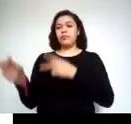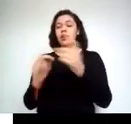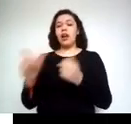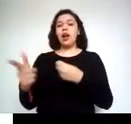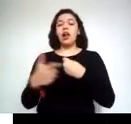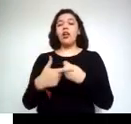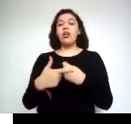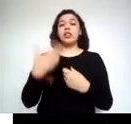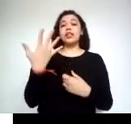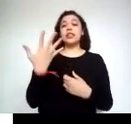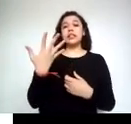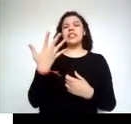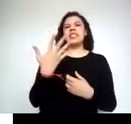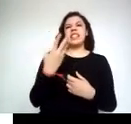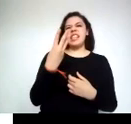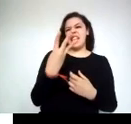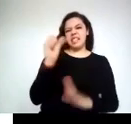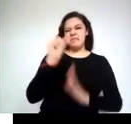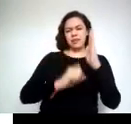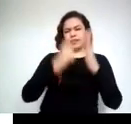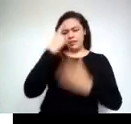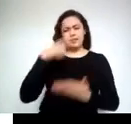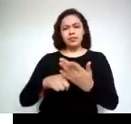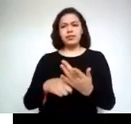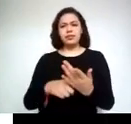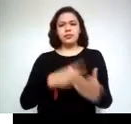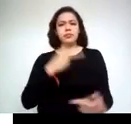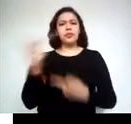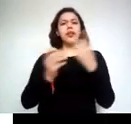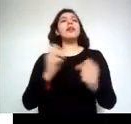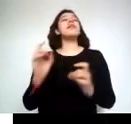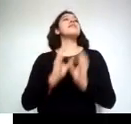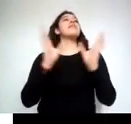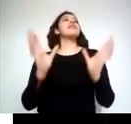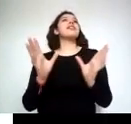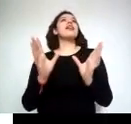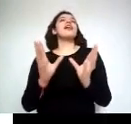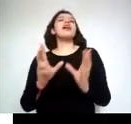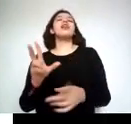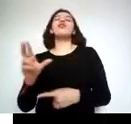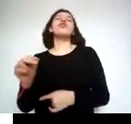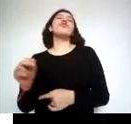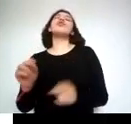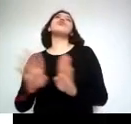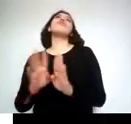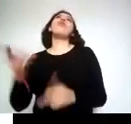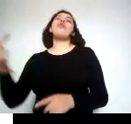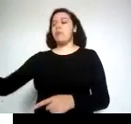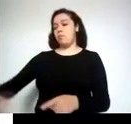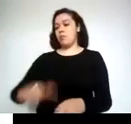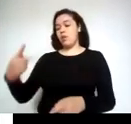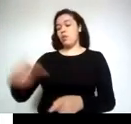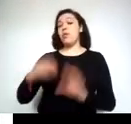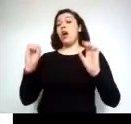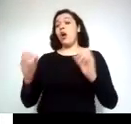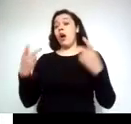últimos, si no me equivoco, son los 3 meses, en los últimos 3 meses. Entonces, no nos pregunta o no le damos pie al